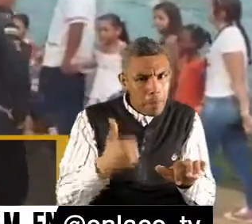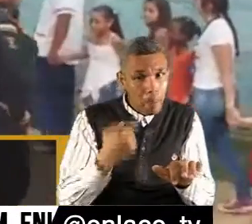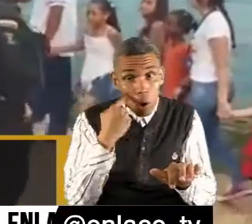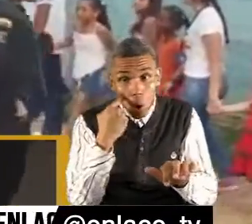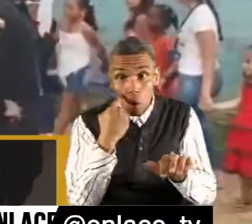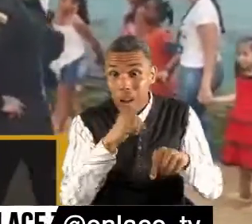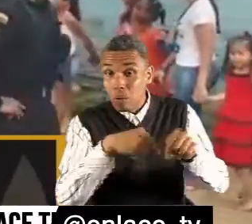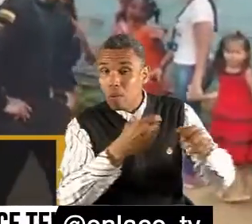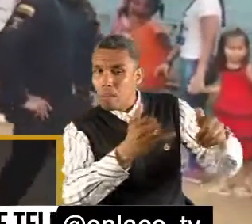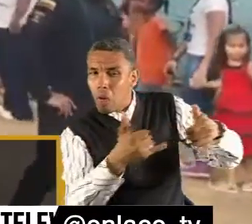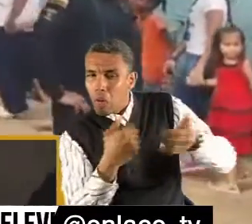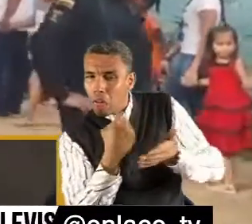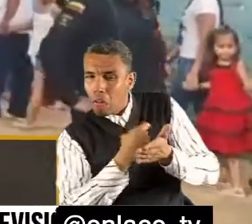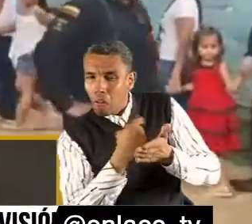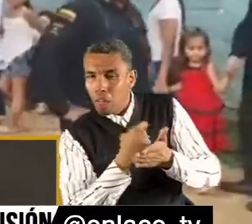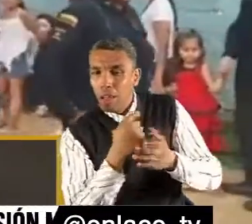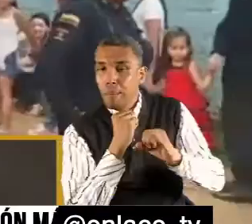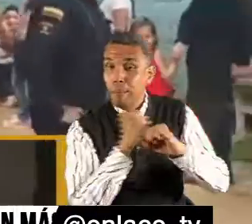cantando.